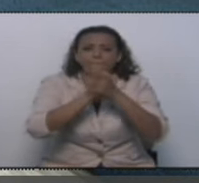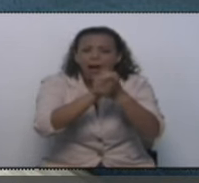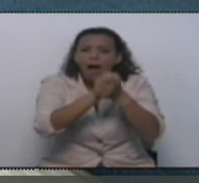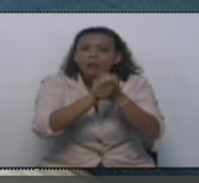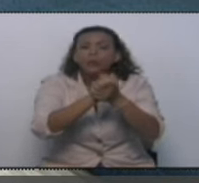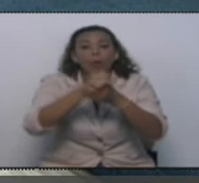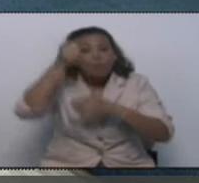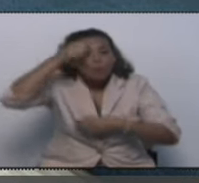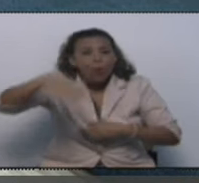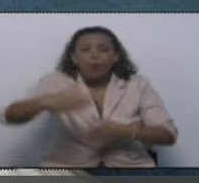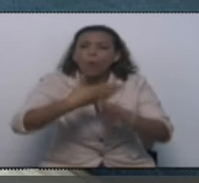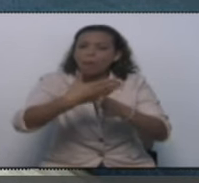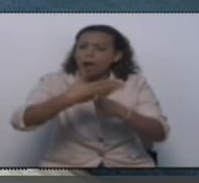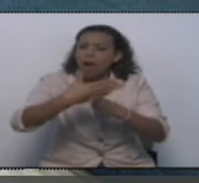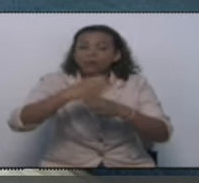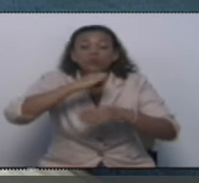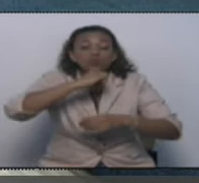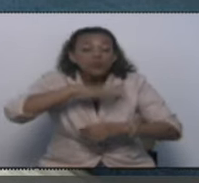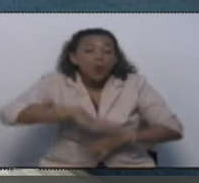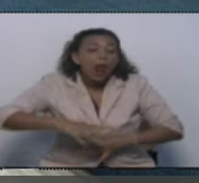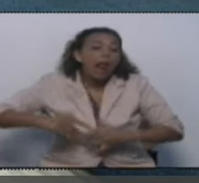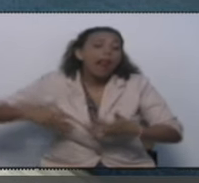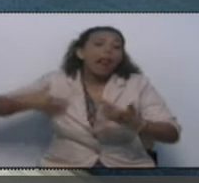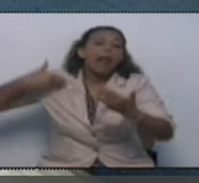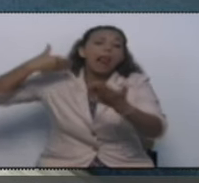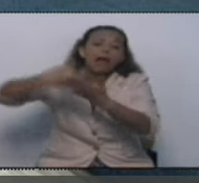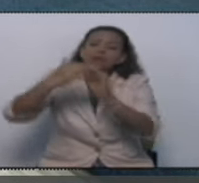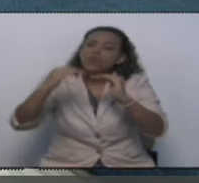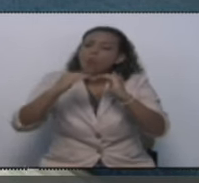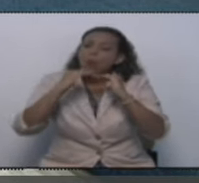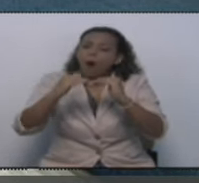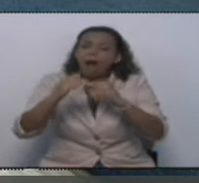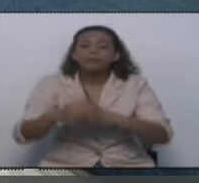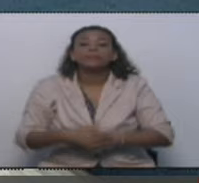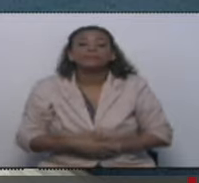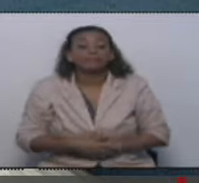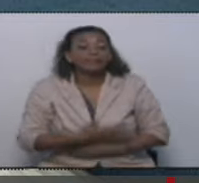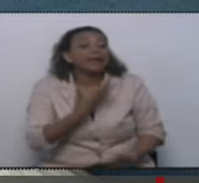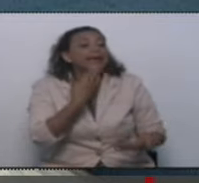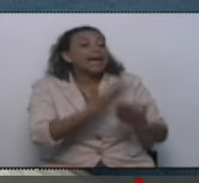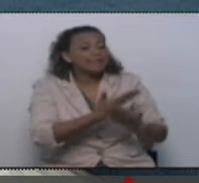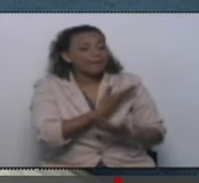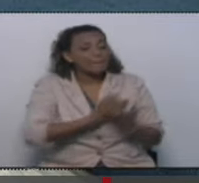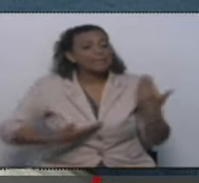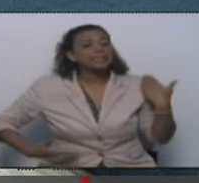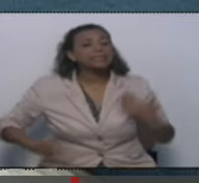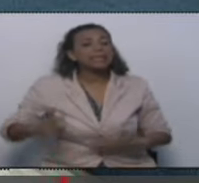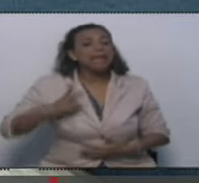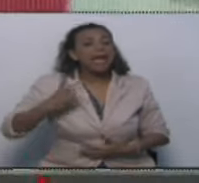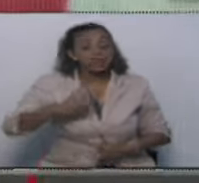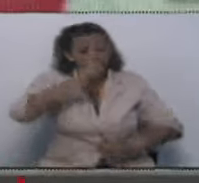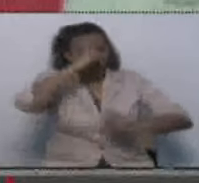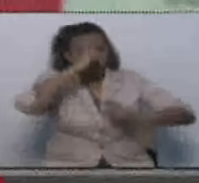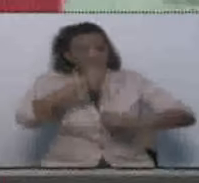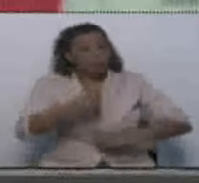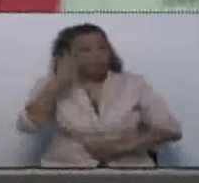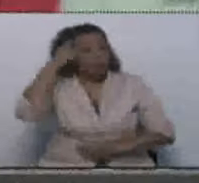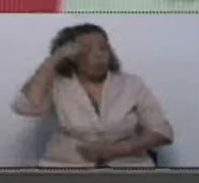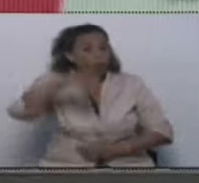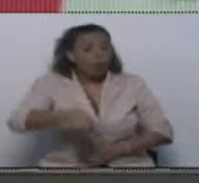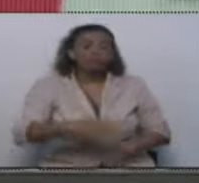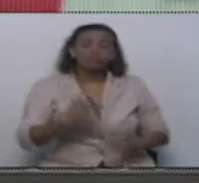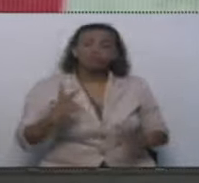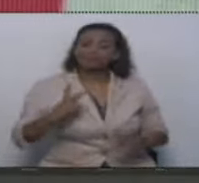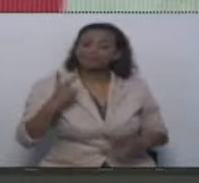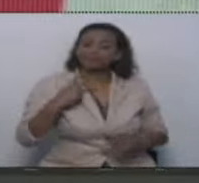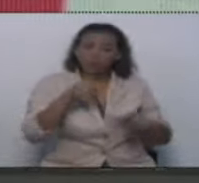con los cuales compartimos tantos sueños comunes. Gracias, señor presidente. Es un honor y un privilegio